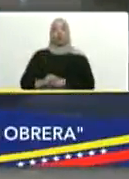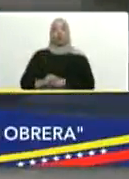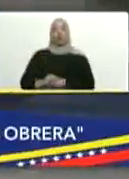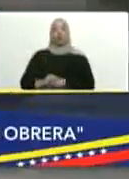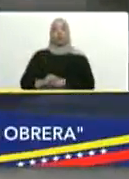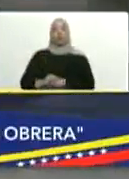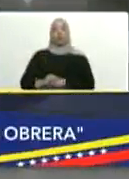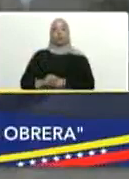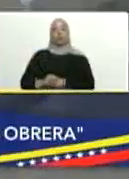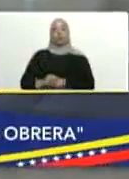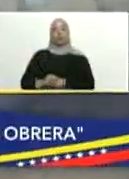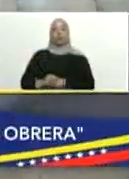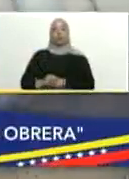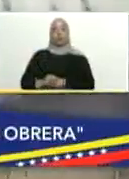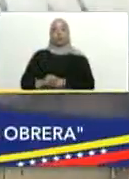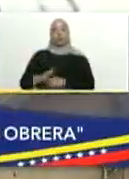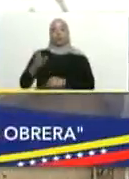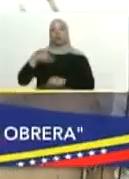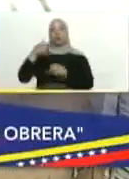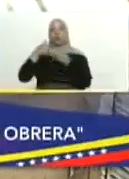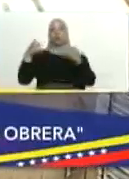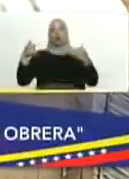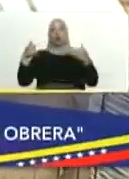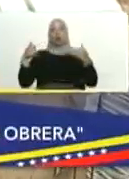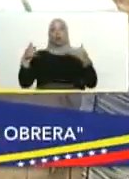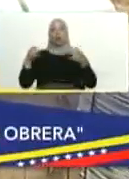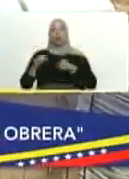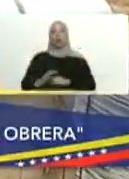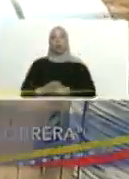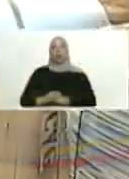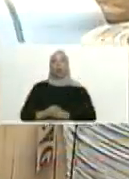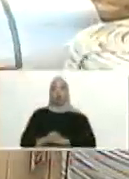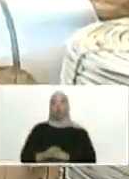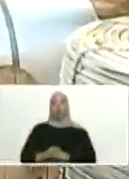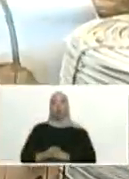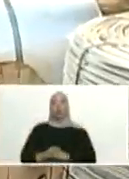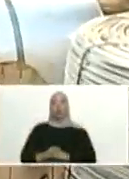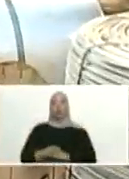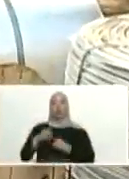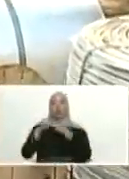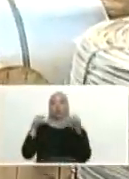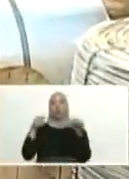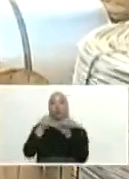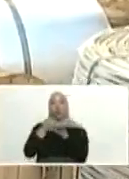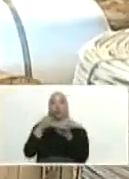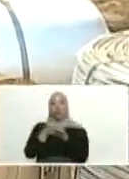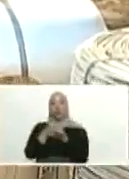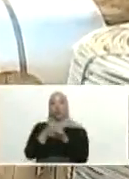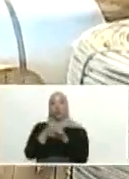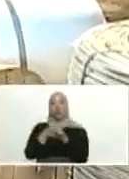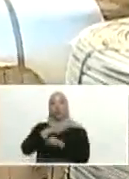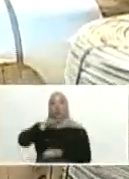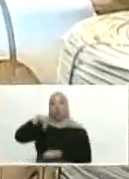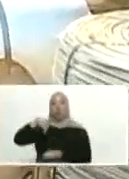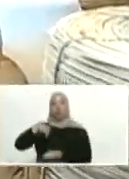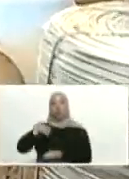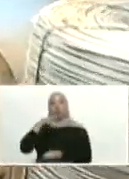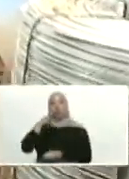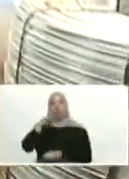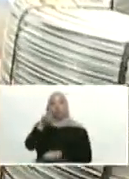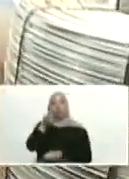este junto corrugado y un cable plano aquí tenemos alambrones de aluminio hecho en